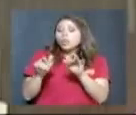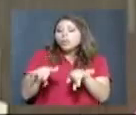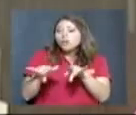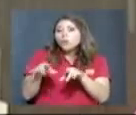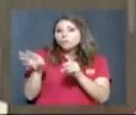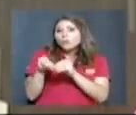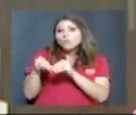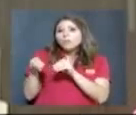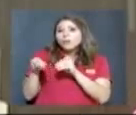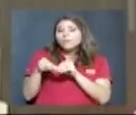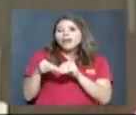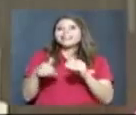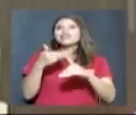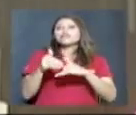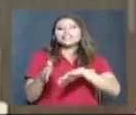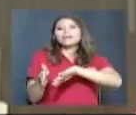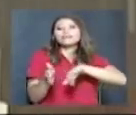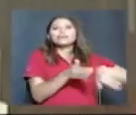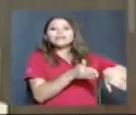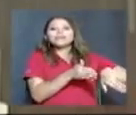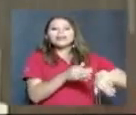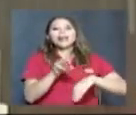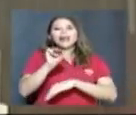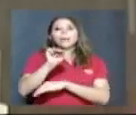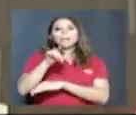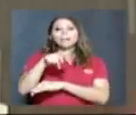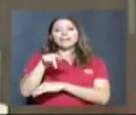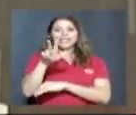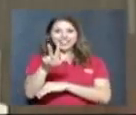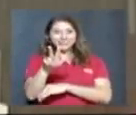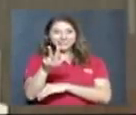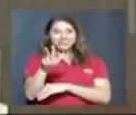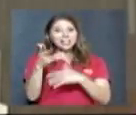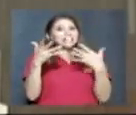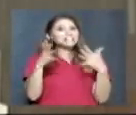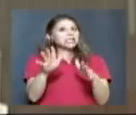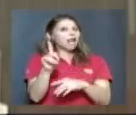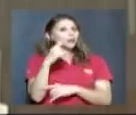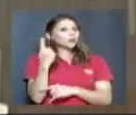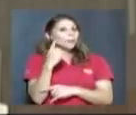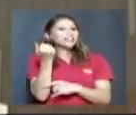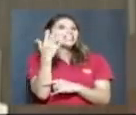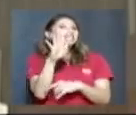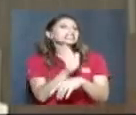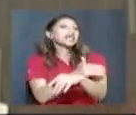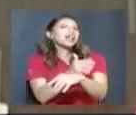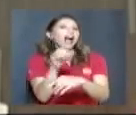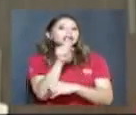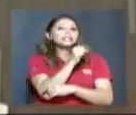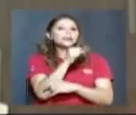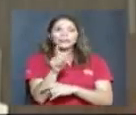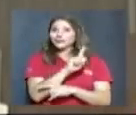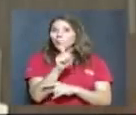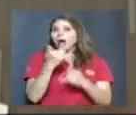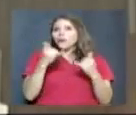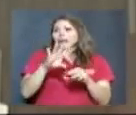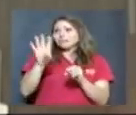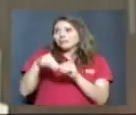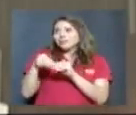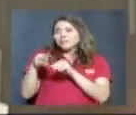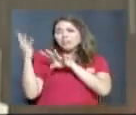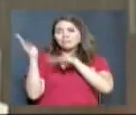pasamos al MP3, donde un CD ya no tenemos 10, 15 piezas, sino que podemos tener pues cualquier cantidad de música, ¿verdad? Eso es más o menos lo que pasa